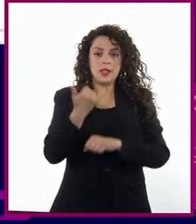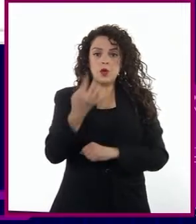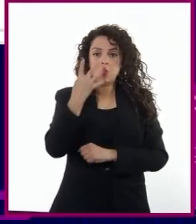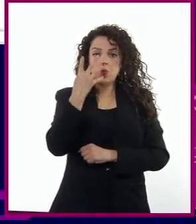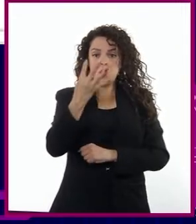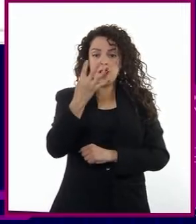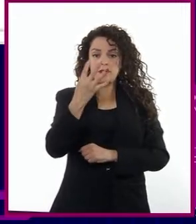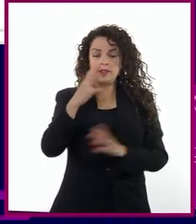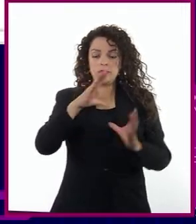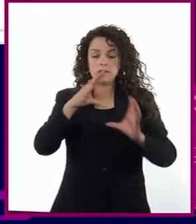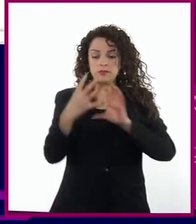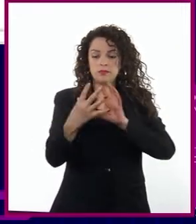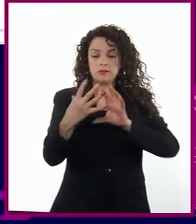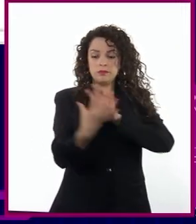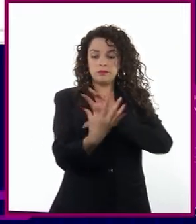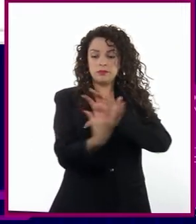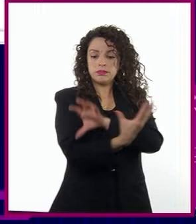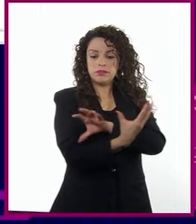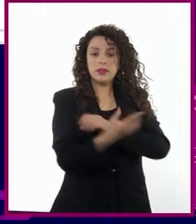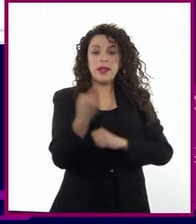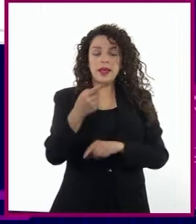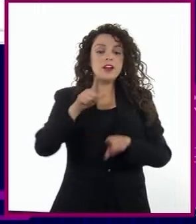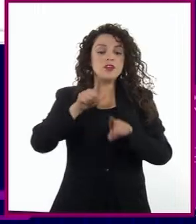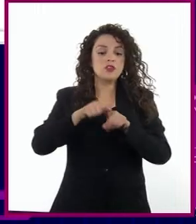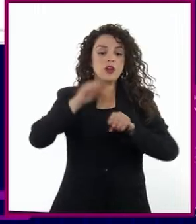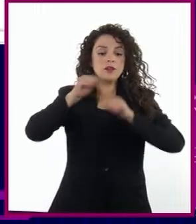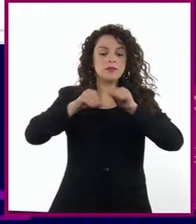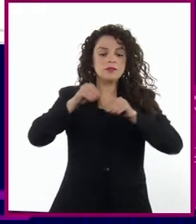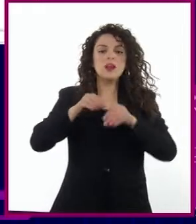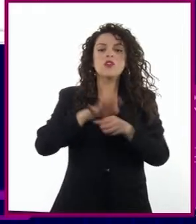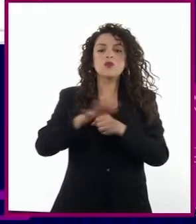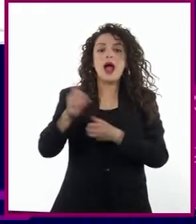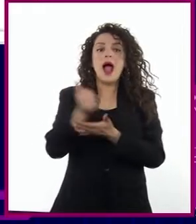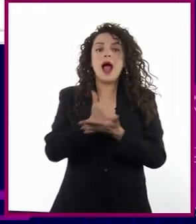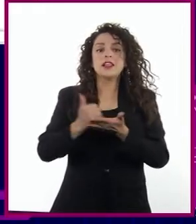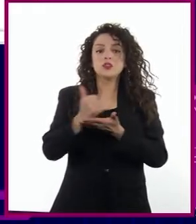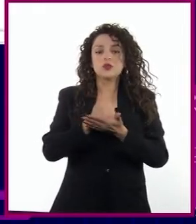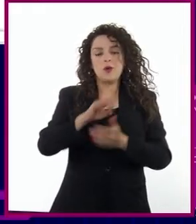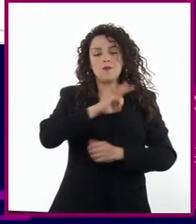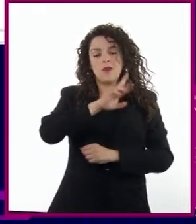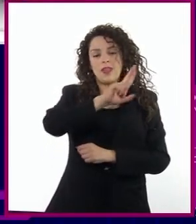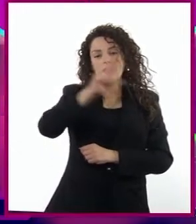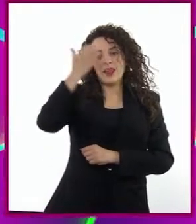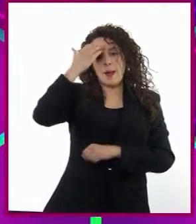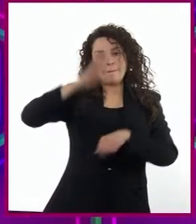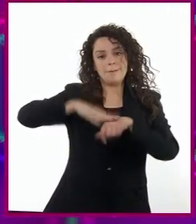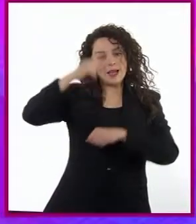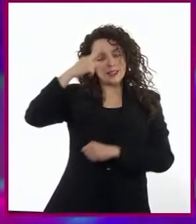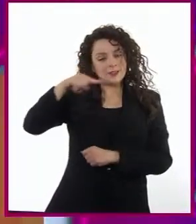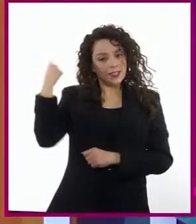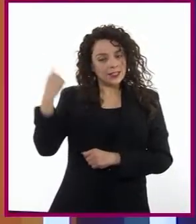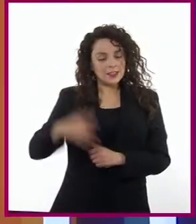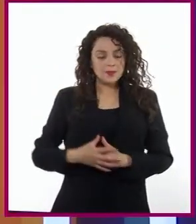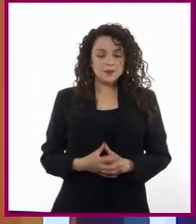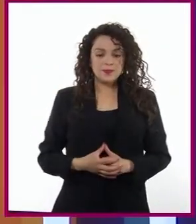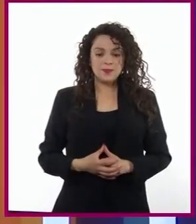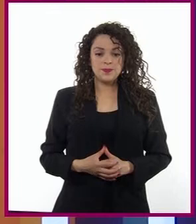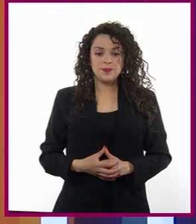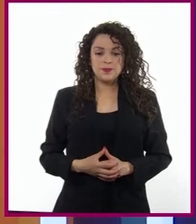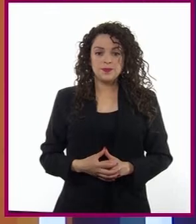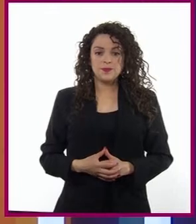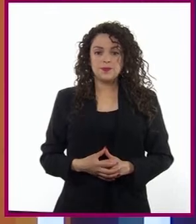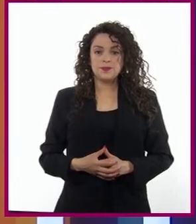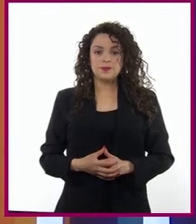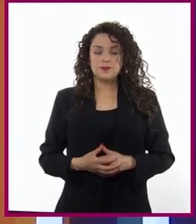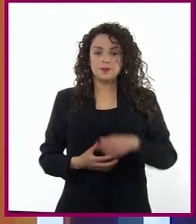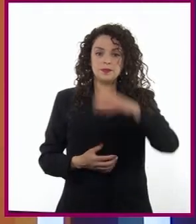4 caras laterales, estas las coloreamos de color azul para reconocerlas de manera adecuada. Tomemos en